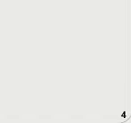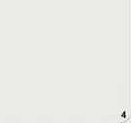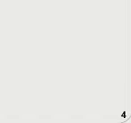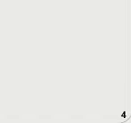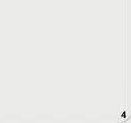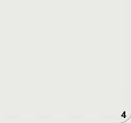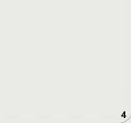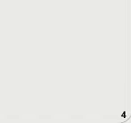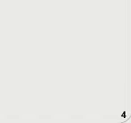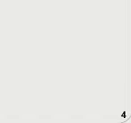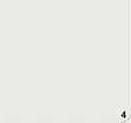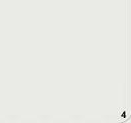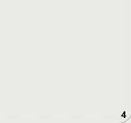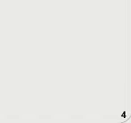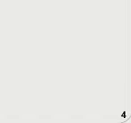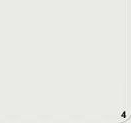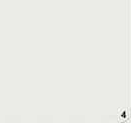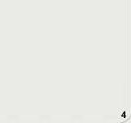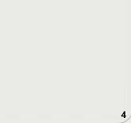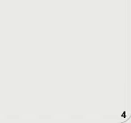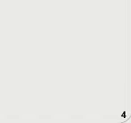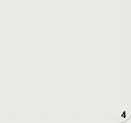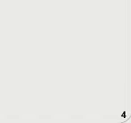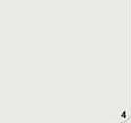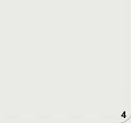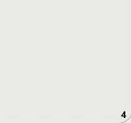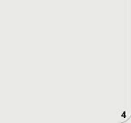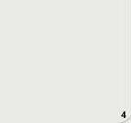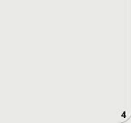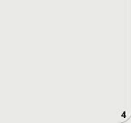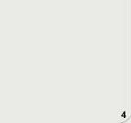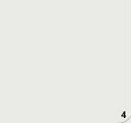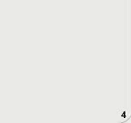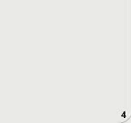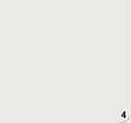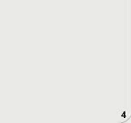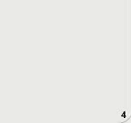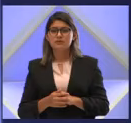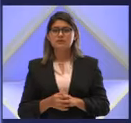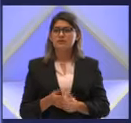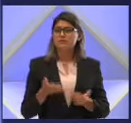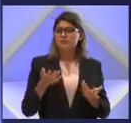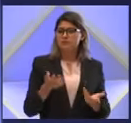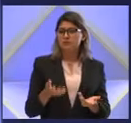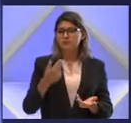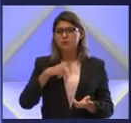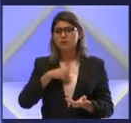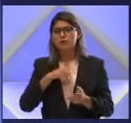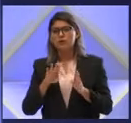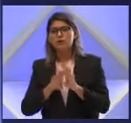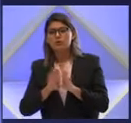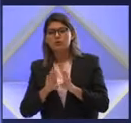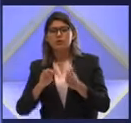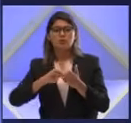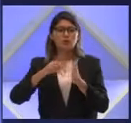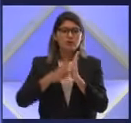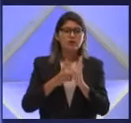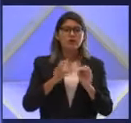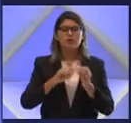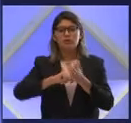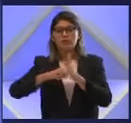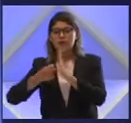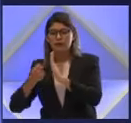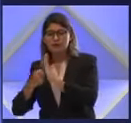entre satélites que comparten órbitas bajas no tenemos modelos ni ni técnicas que